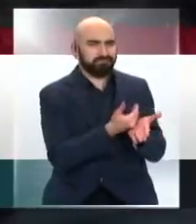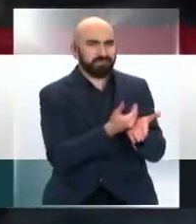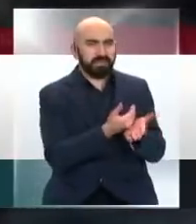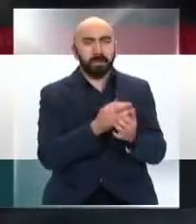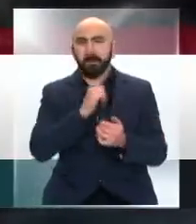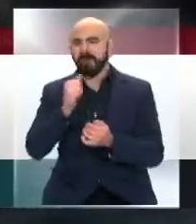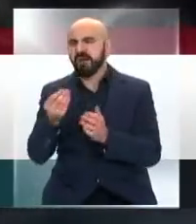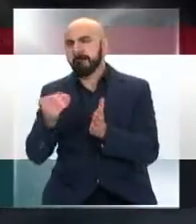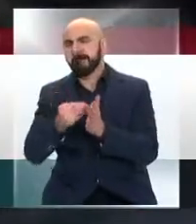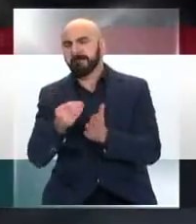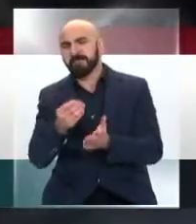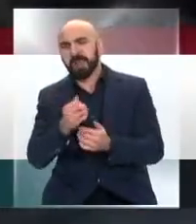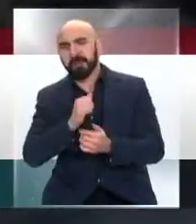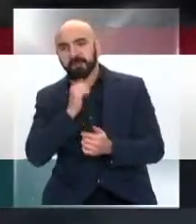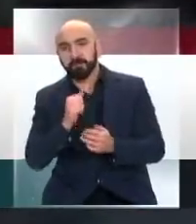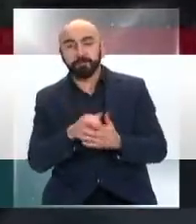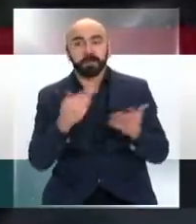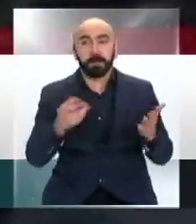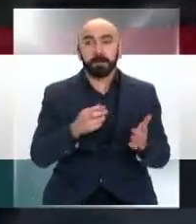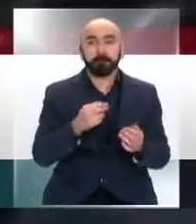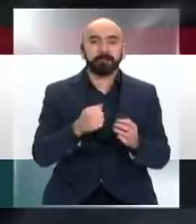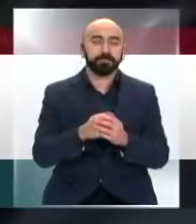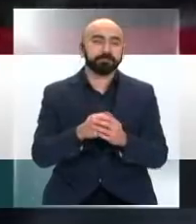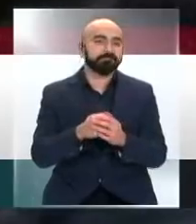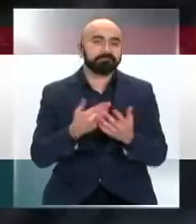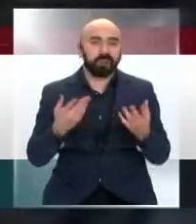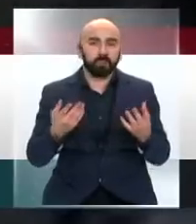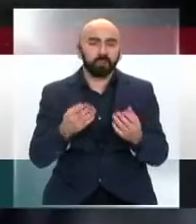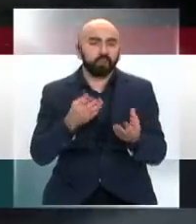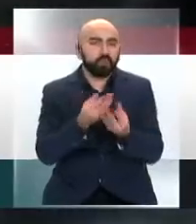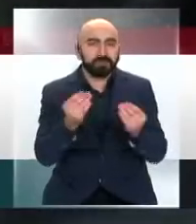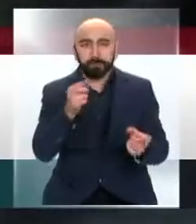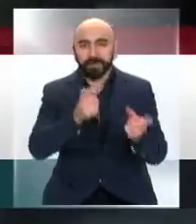tanto, tanto tiempo postergados y postergadas, que hoy ven también